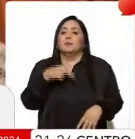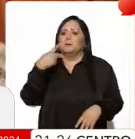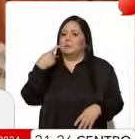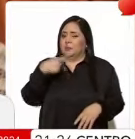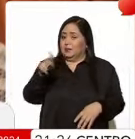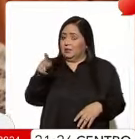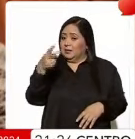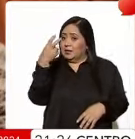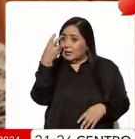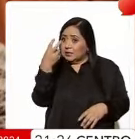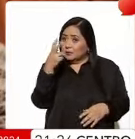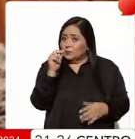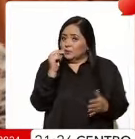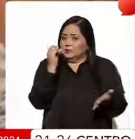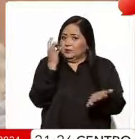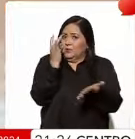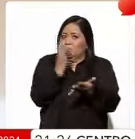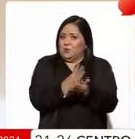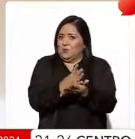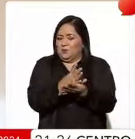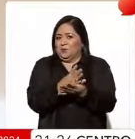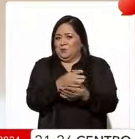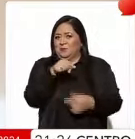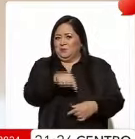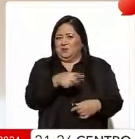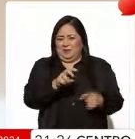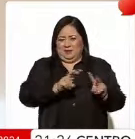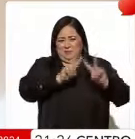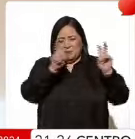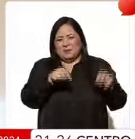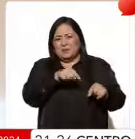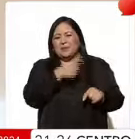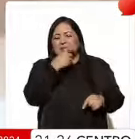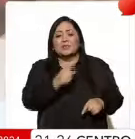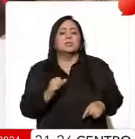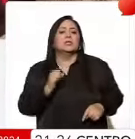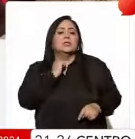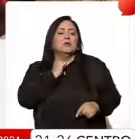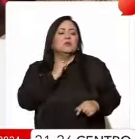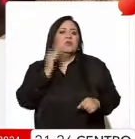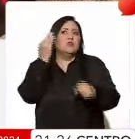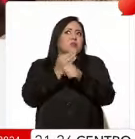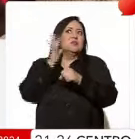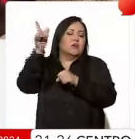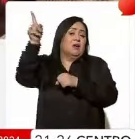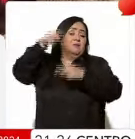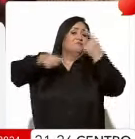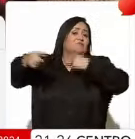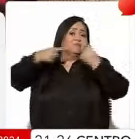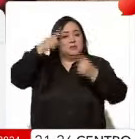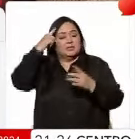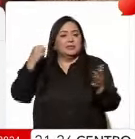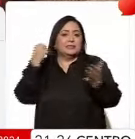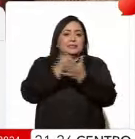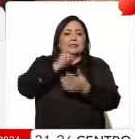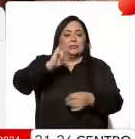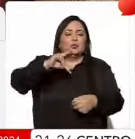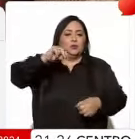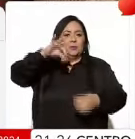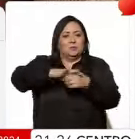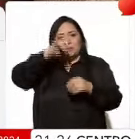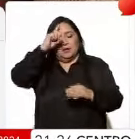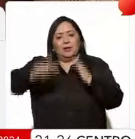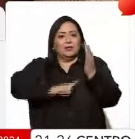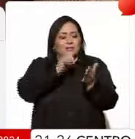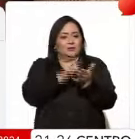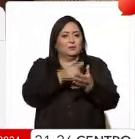senador, la única de las situaciones que se han presentado en este contexto en donde el Senado ya va a discutir y aprobar o a votar la